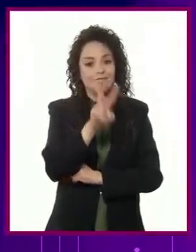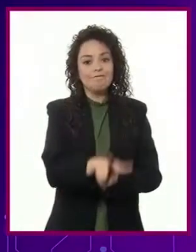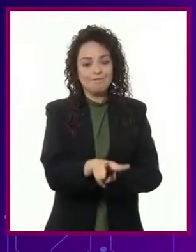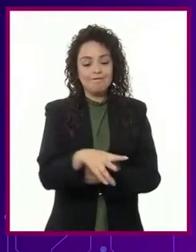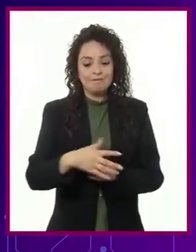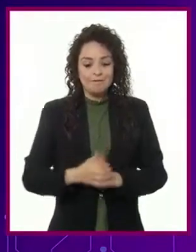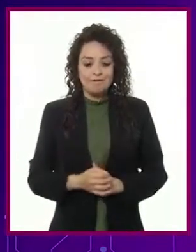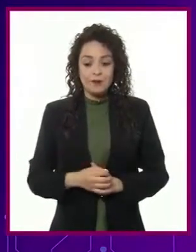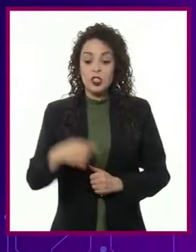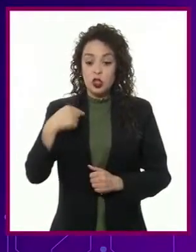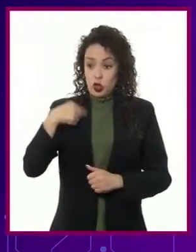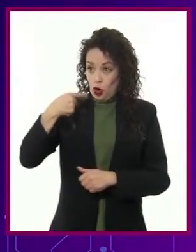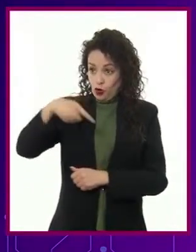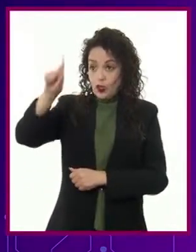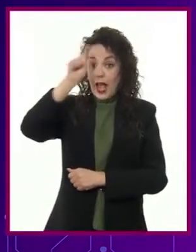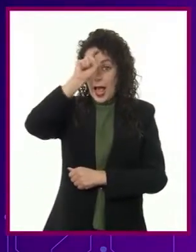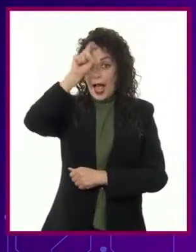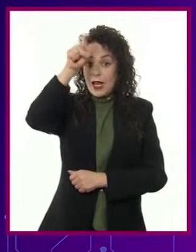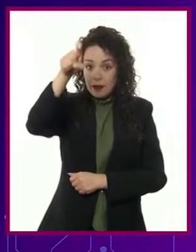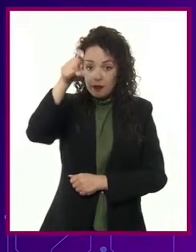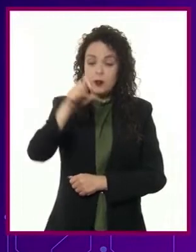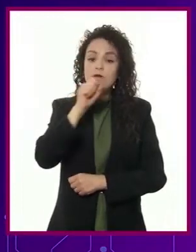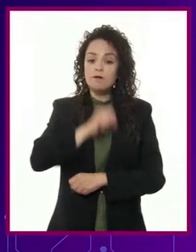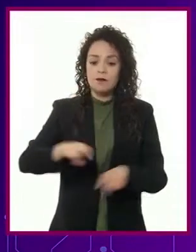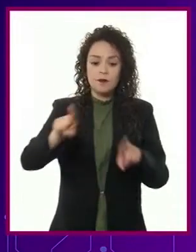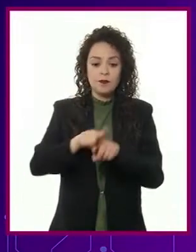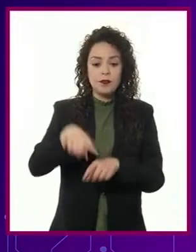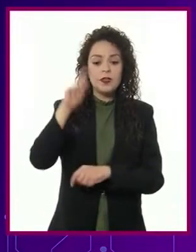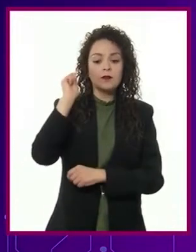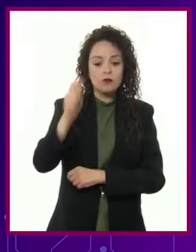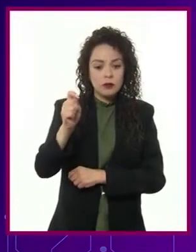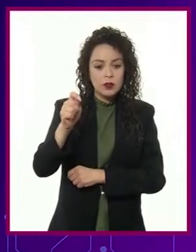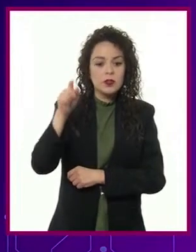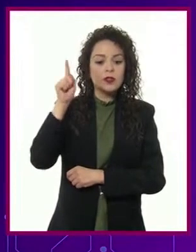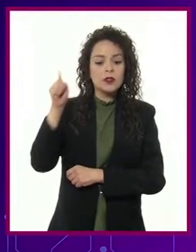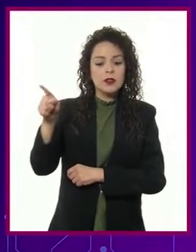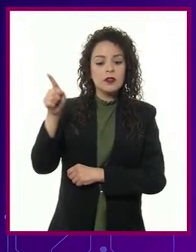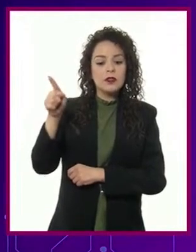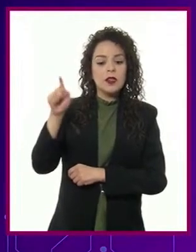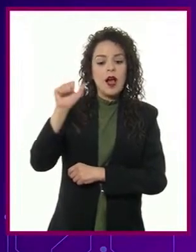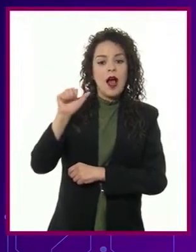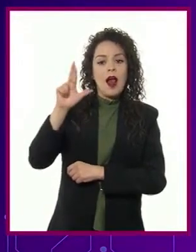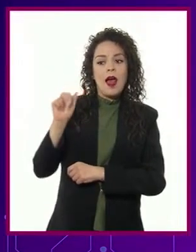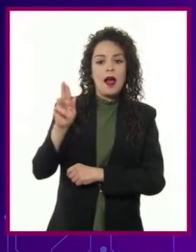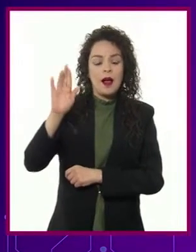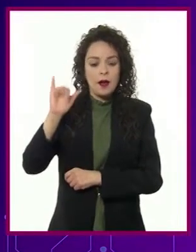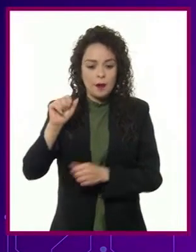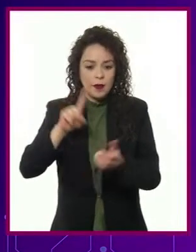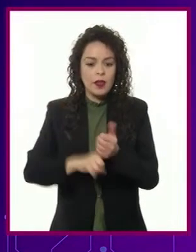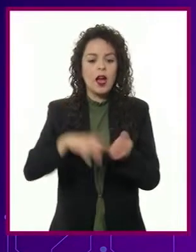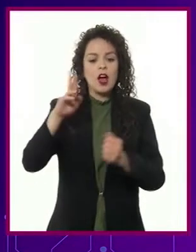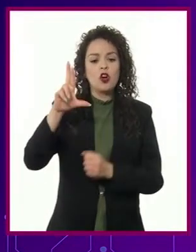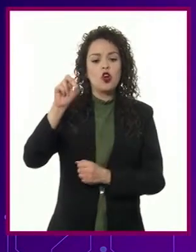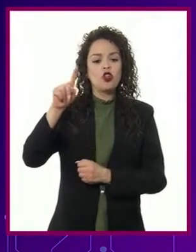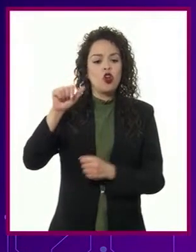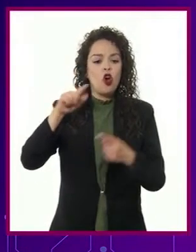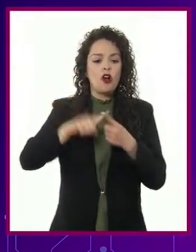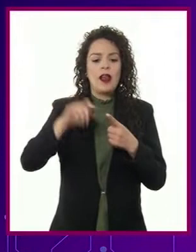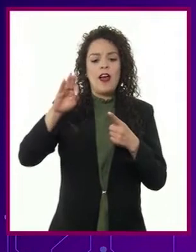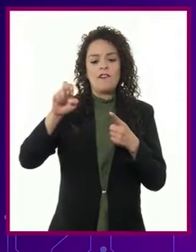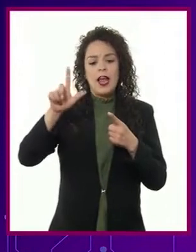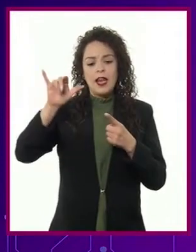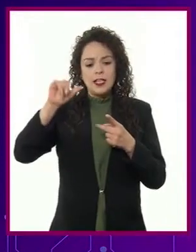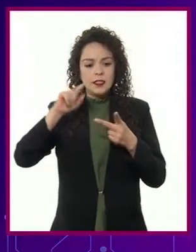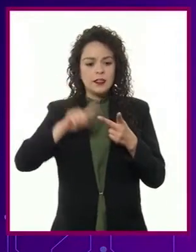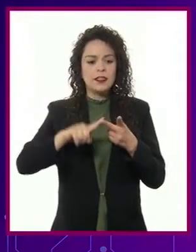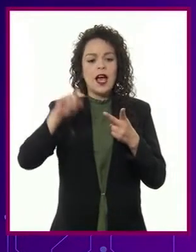estar en Egipto, visité Arabia, Babilonia, Crotona, Fenicia, Italia, Judea,